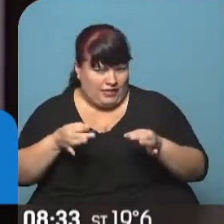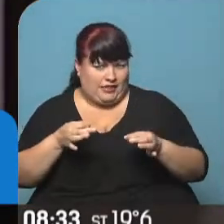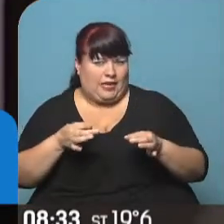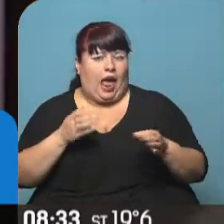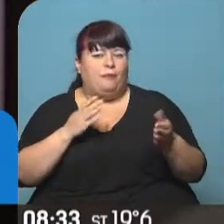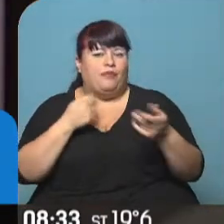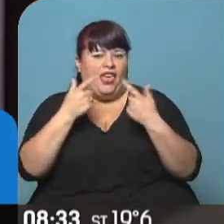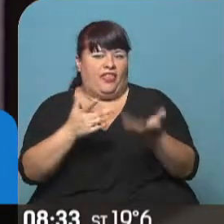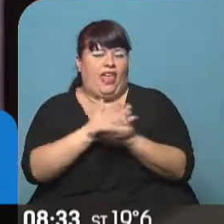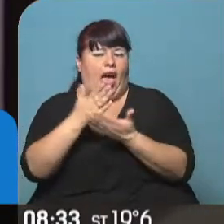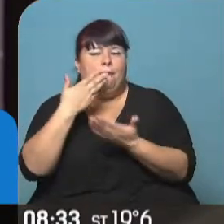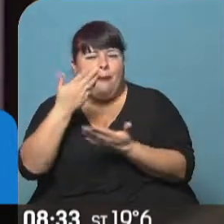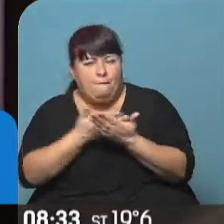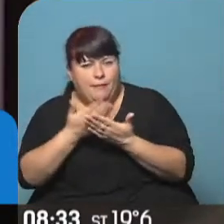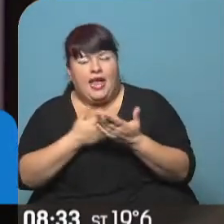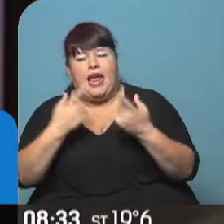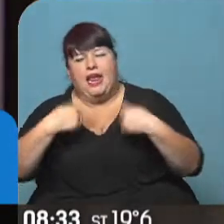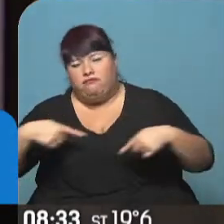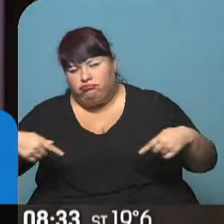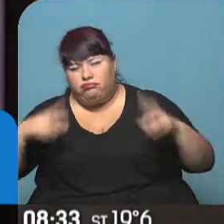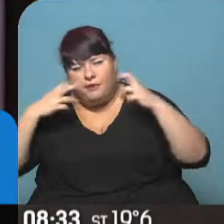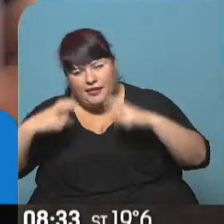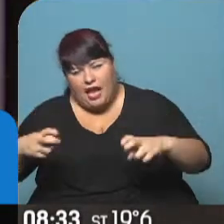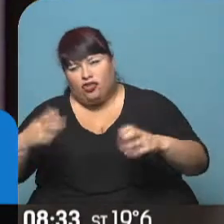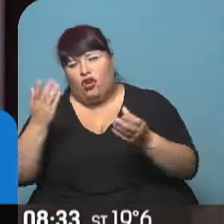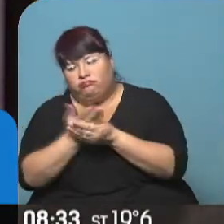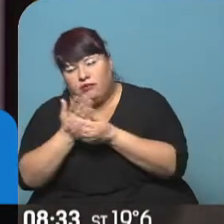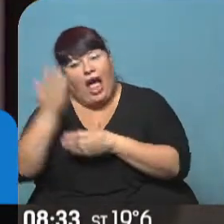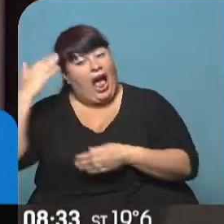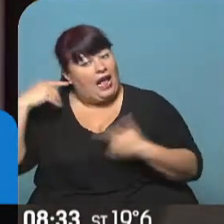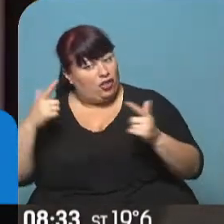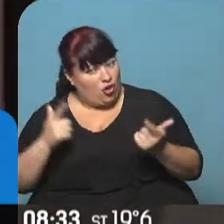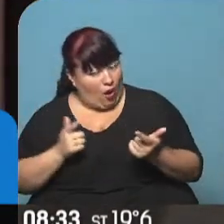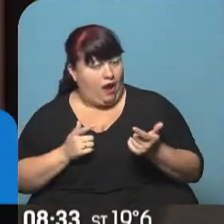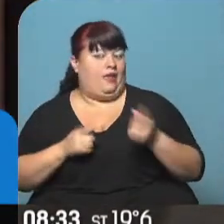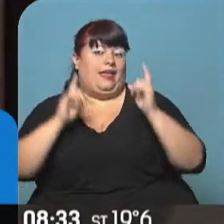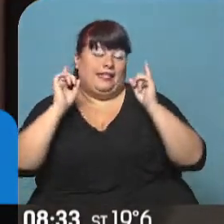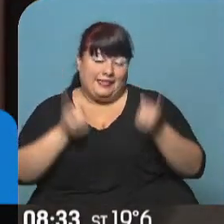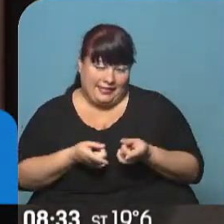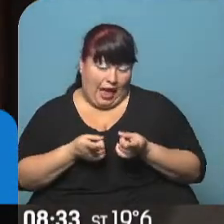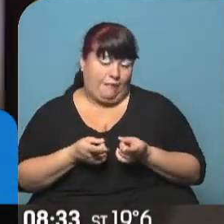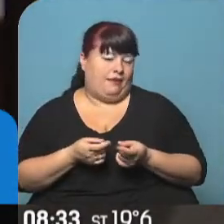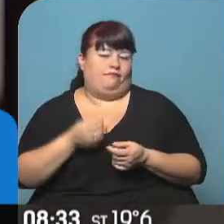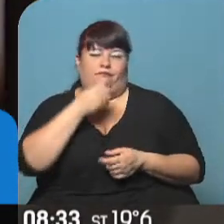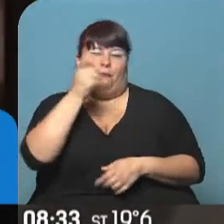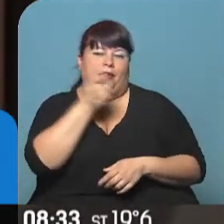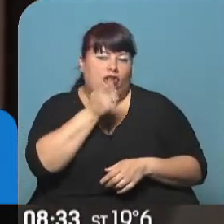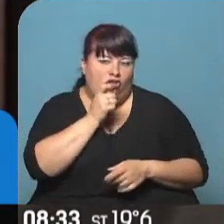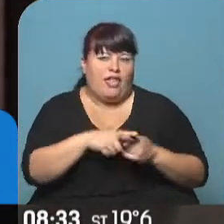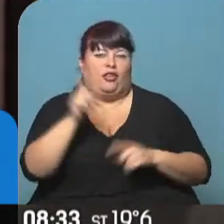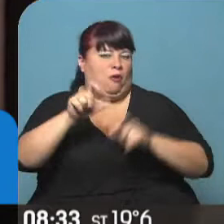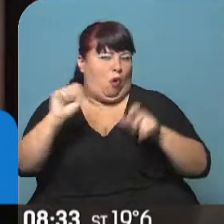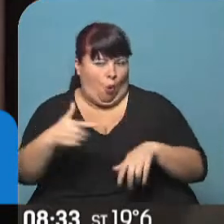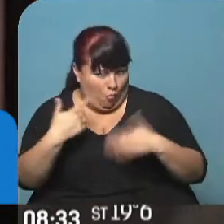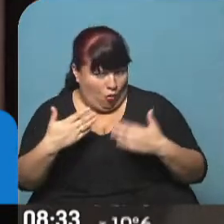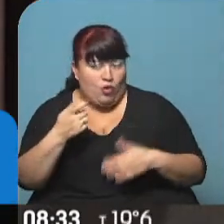digamos, acceso a documentos o a documental o a investigaciones o a expedientes que antes no tenía, sino que también los periodistas o el ciudadano